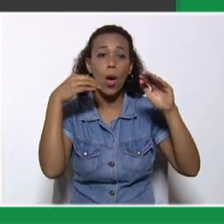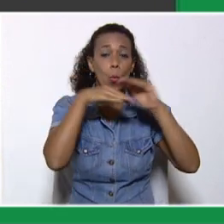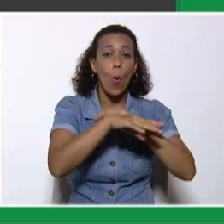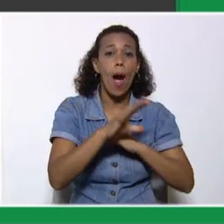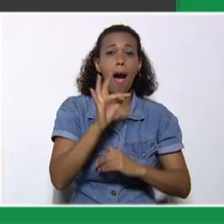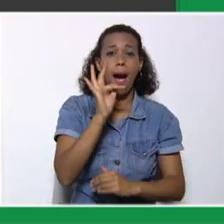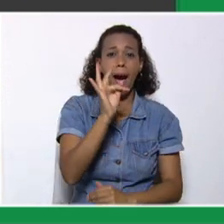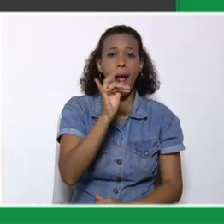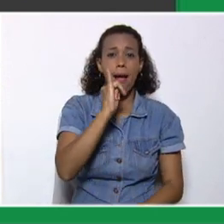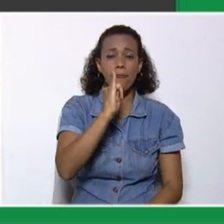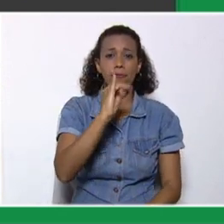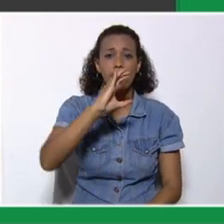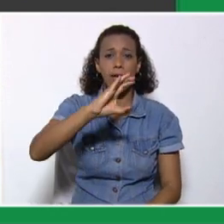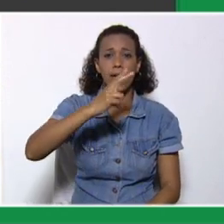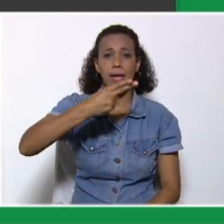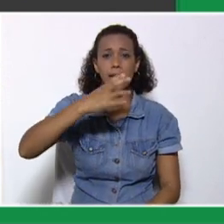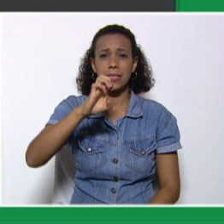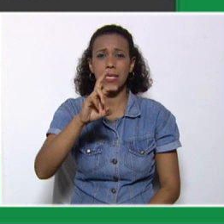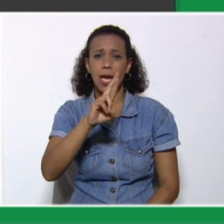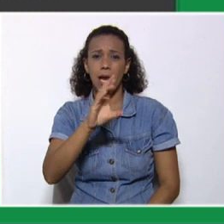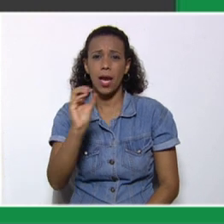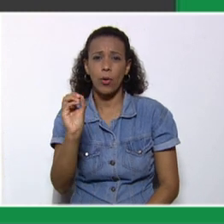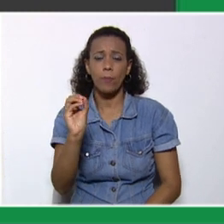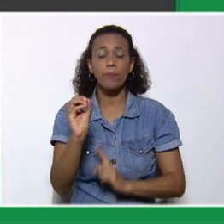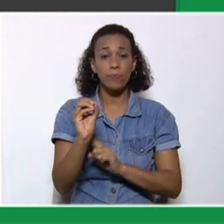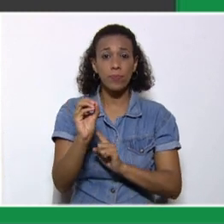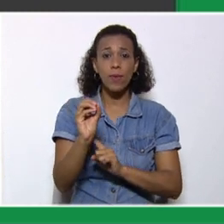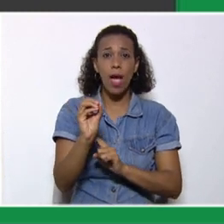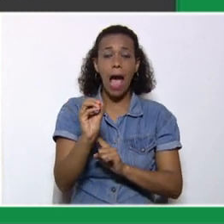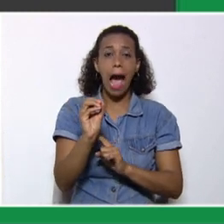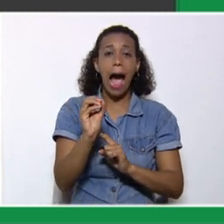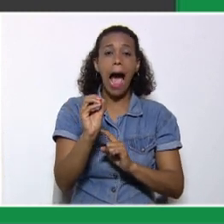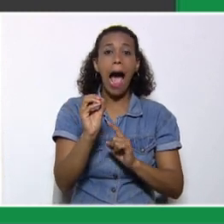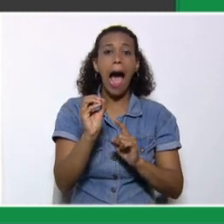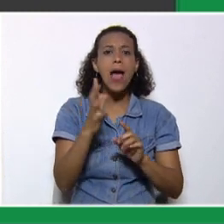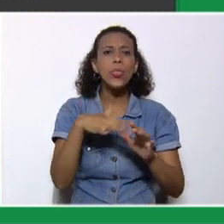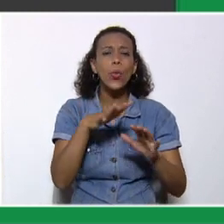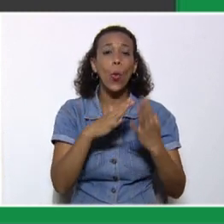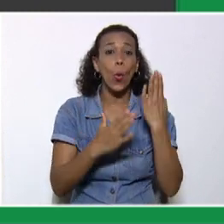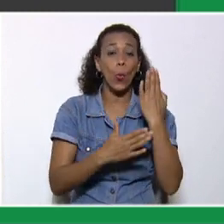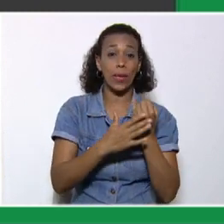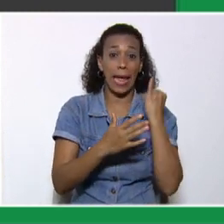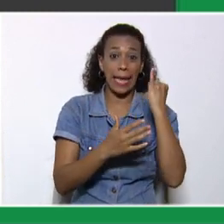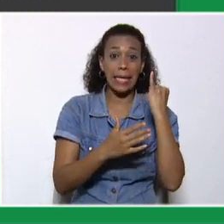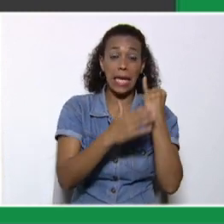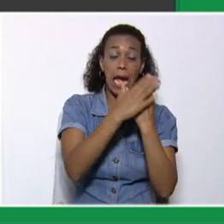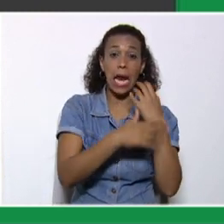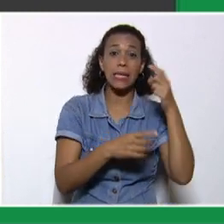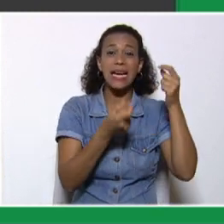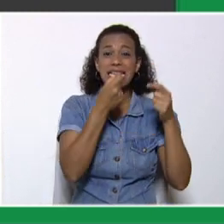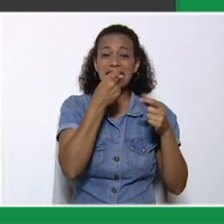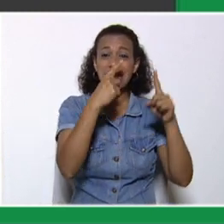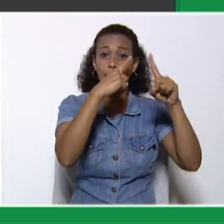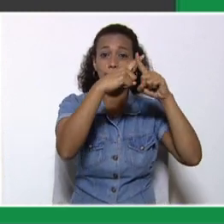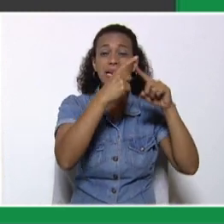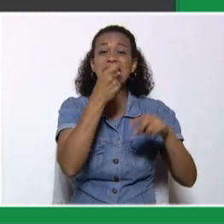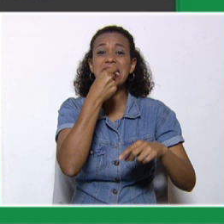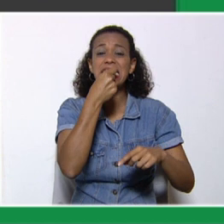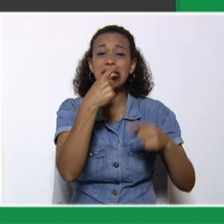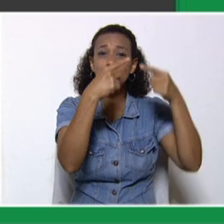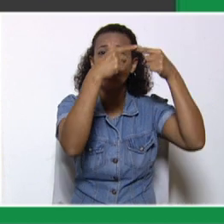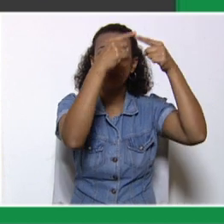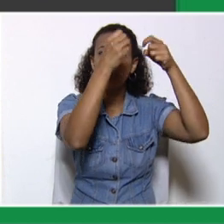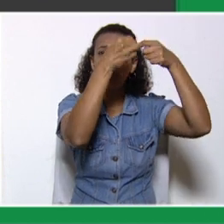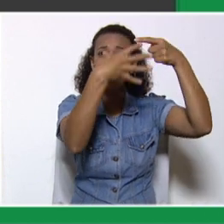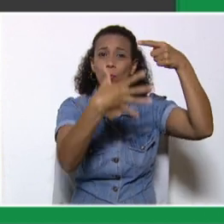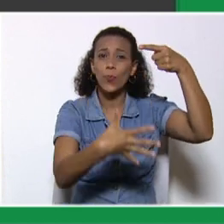fichero, que son con los que vamos a trabajar la edición. Para ello nos vamos a ubicar en esta crucecita de color verde donde nos brinda